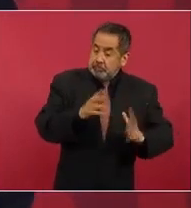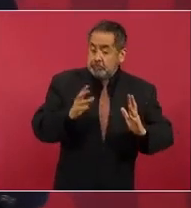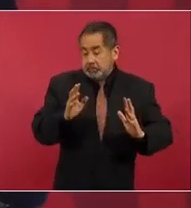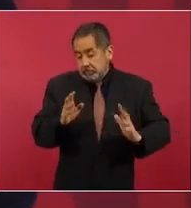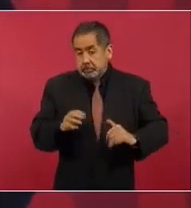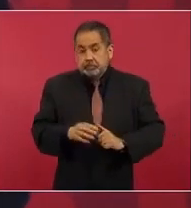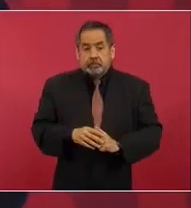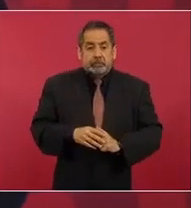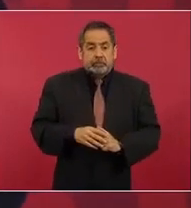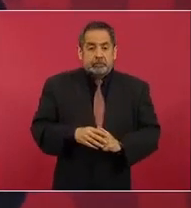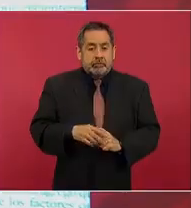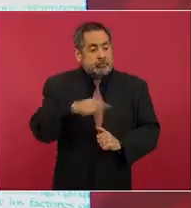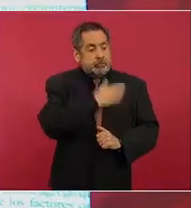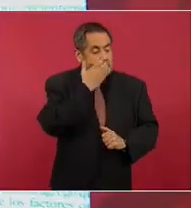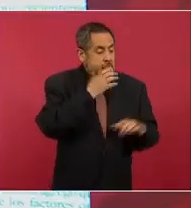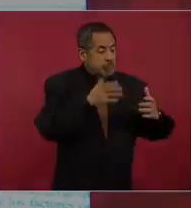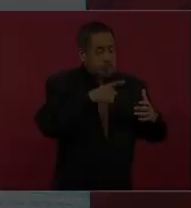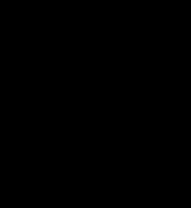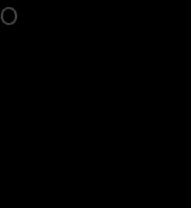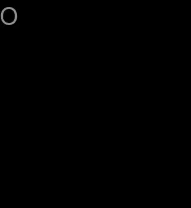porque los conservadores